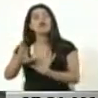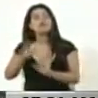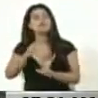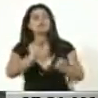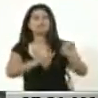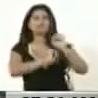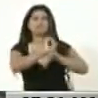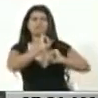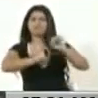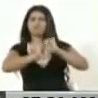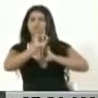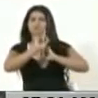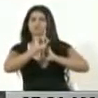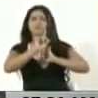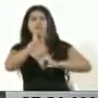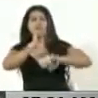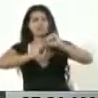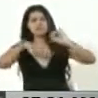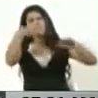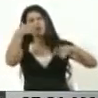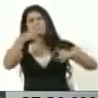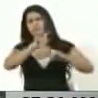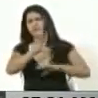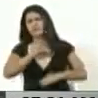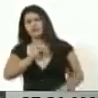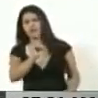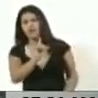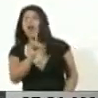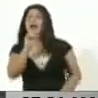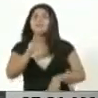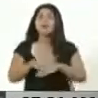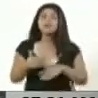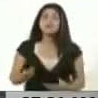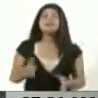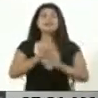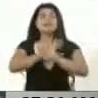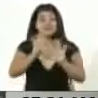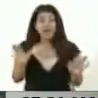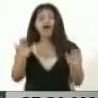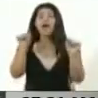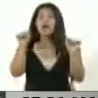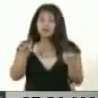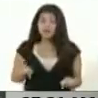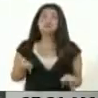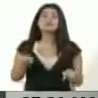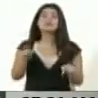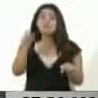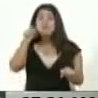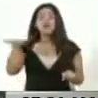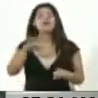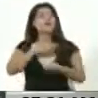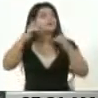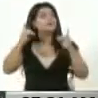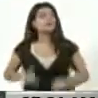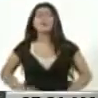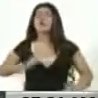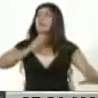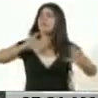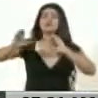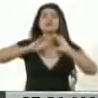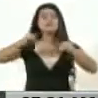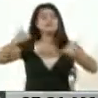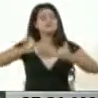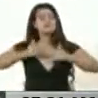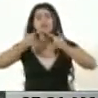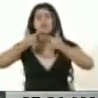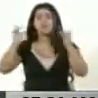nos abrió las puertas el comandante Chávez, a hacerse de su propia comunicación. Después del 11 de abril, cuando aquí los medios de comunicación bajaron la